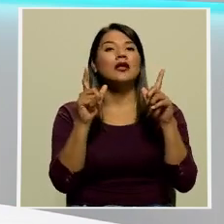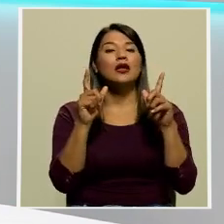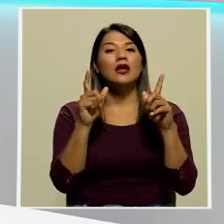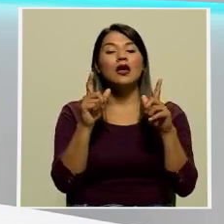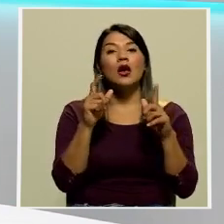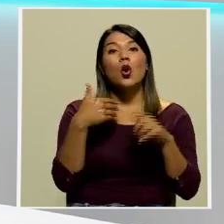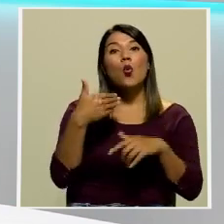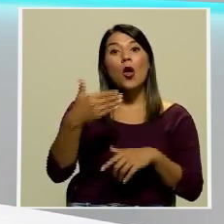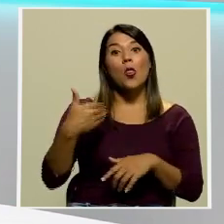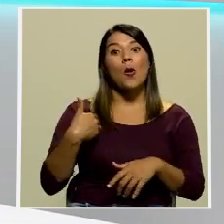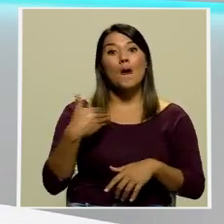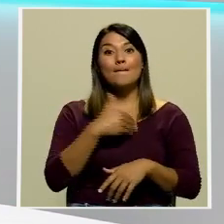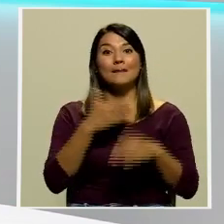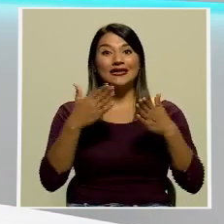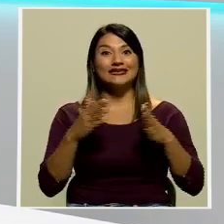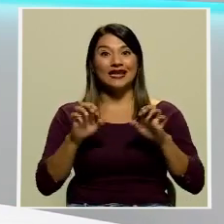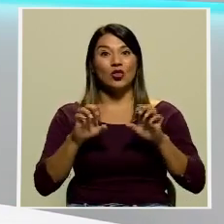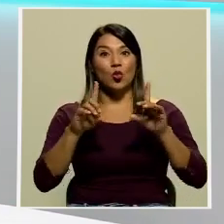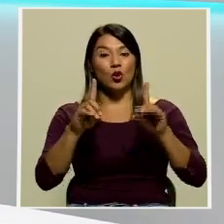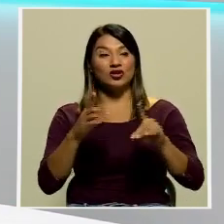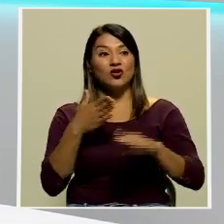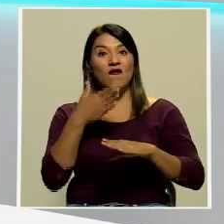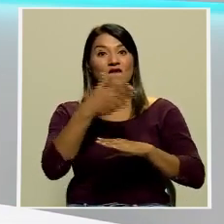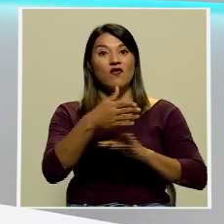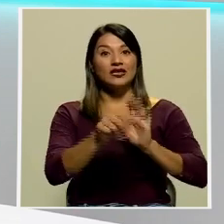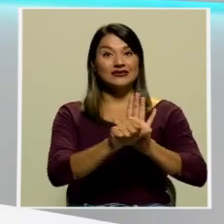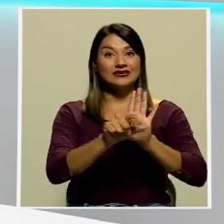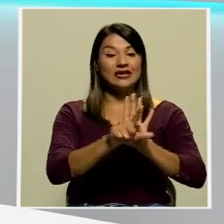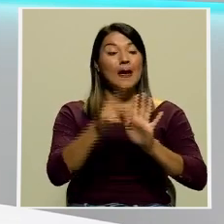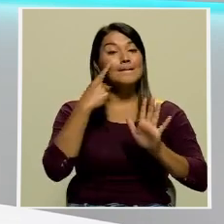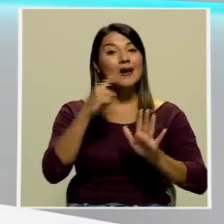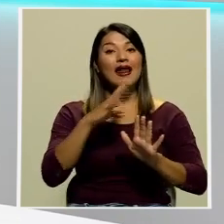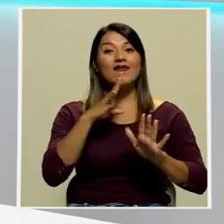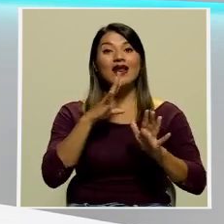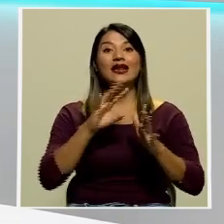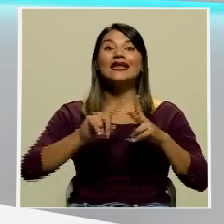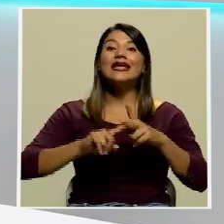para hablar sobre el regreso a clases presenciales.